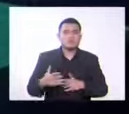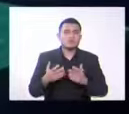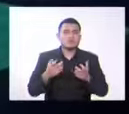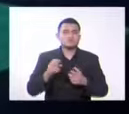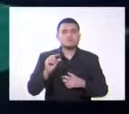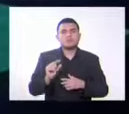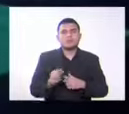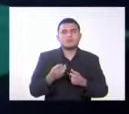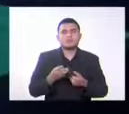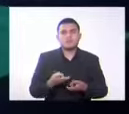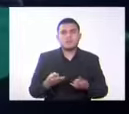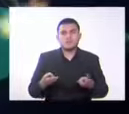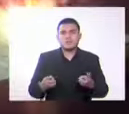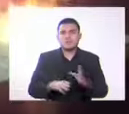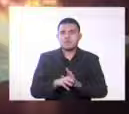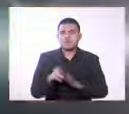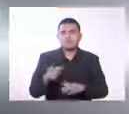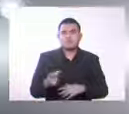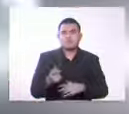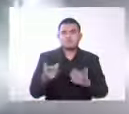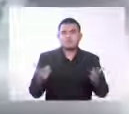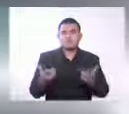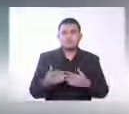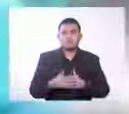material y son más baratas de producir.